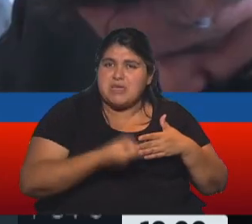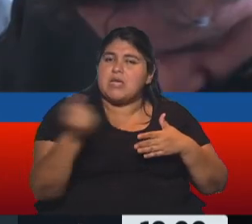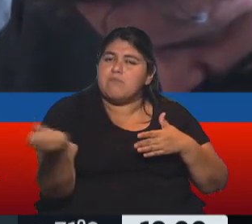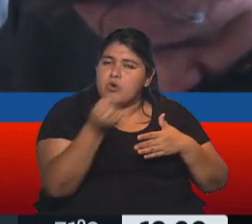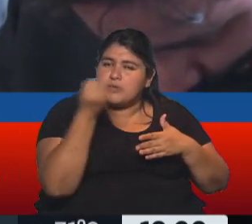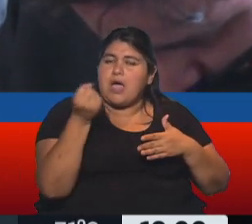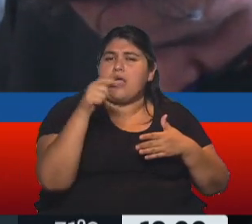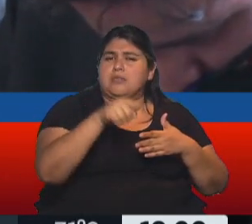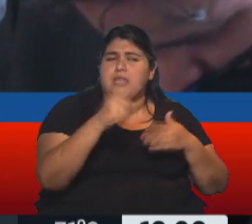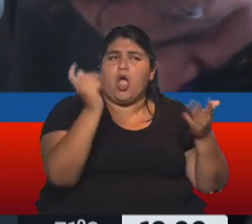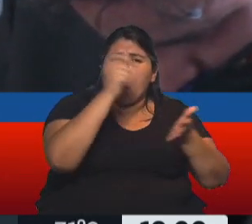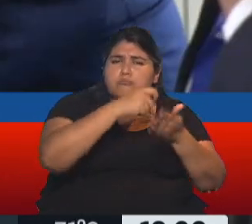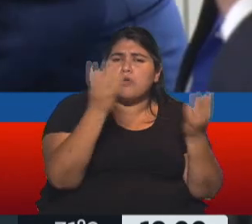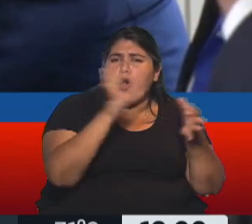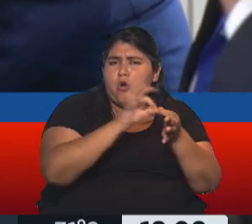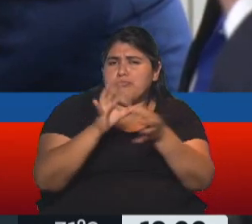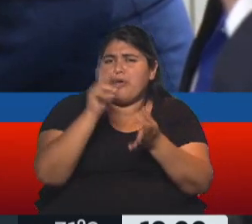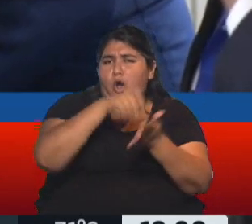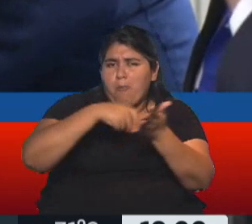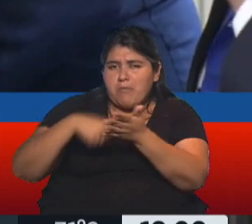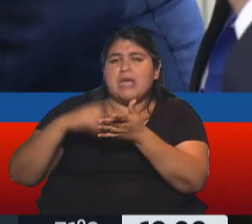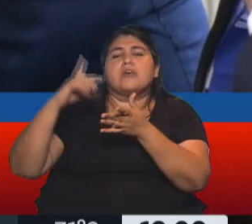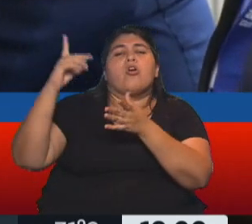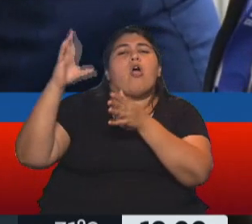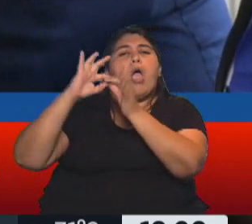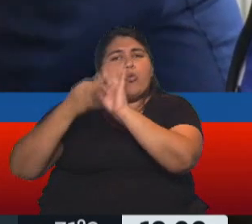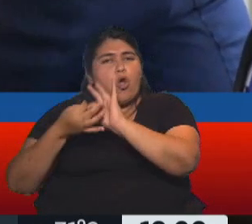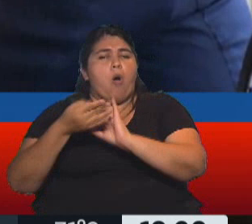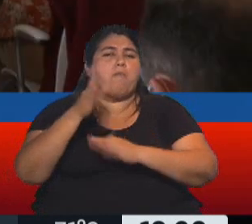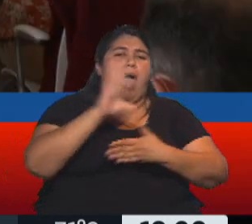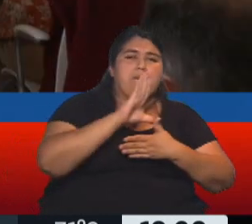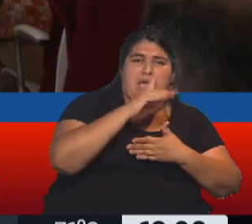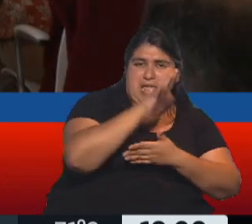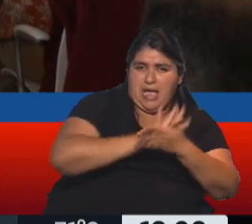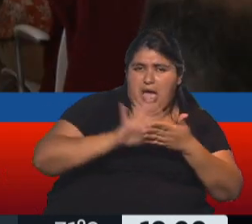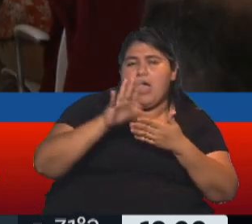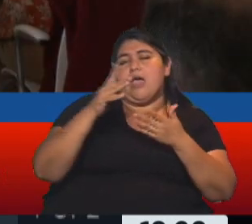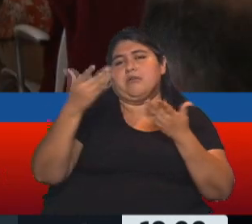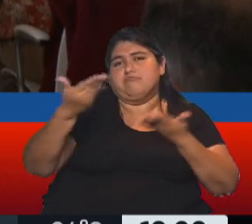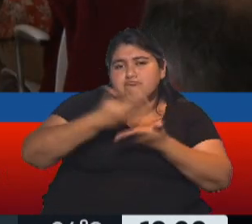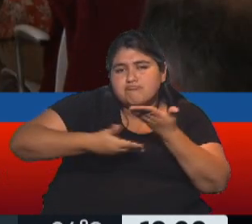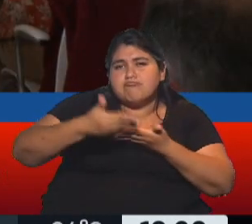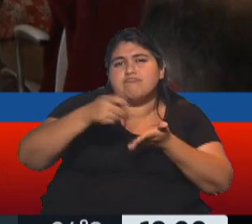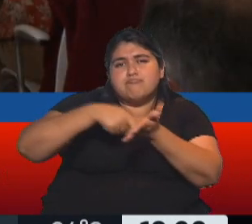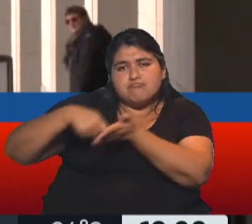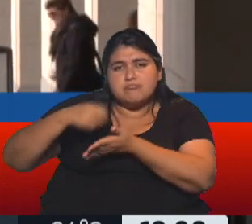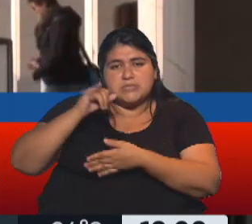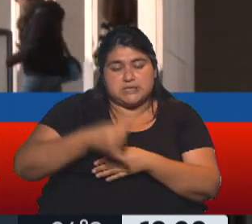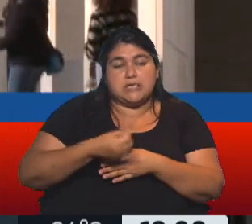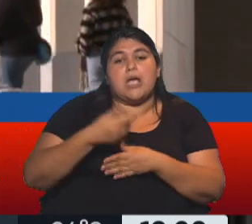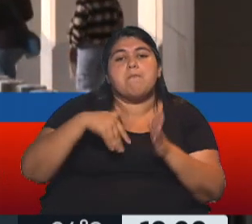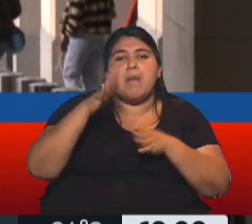todos. Muchos convenios tenemos nosotros firmados con Europa y con América, que en esto ayudaría a subsumirlo, y trabajando sobre